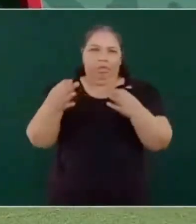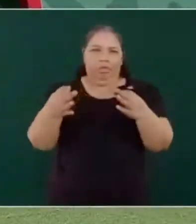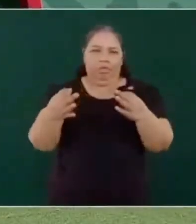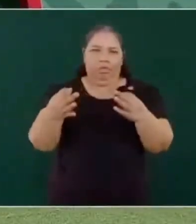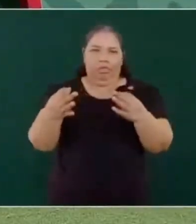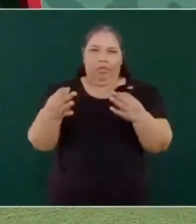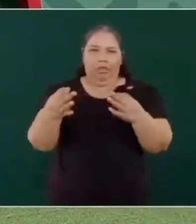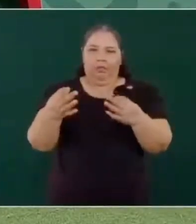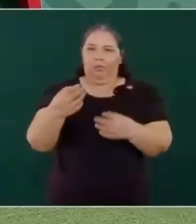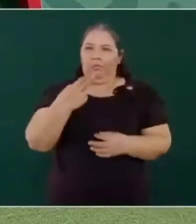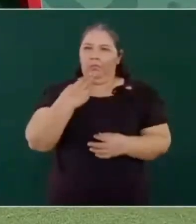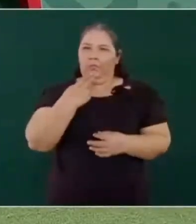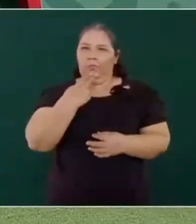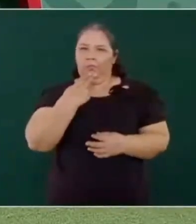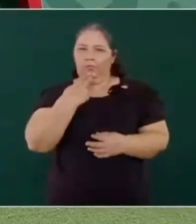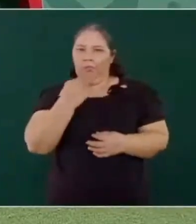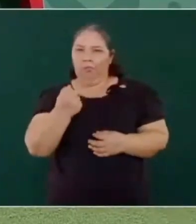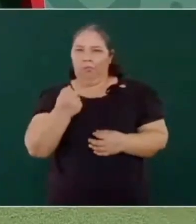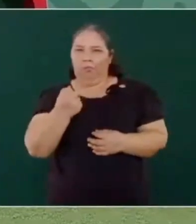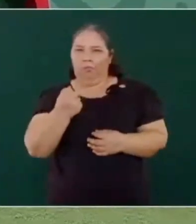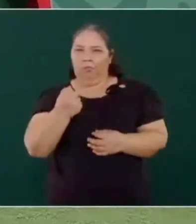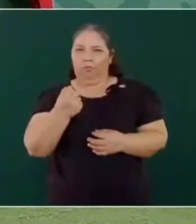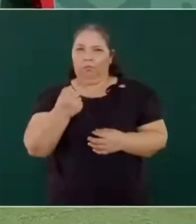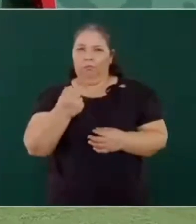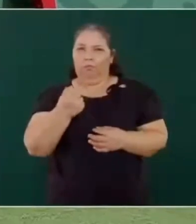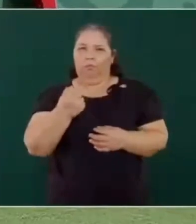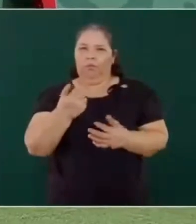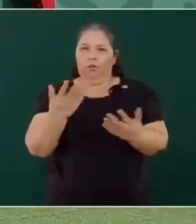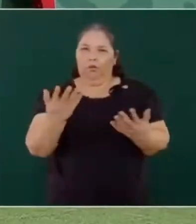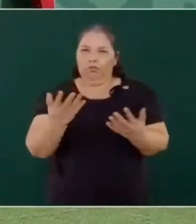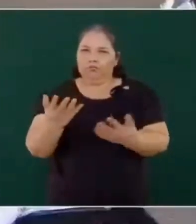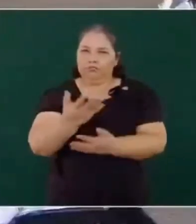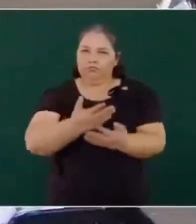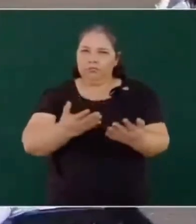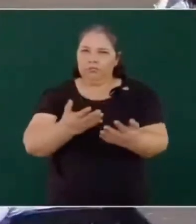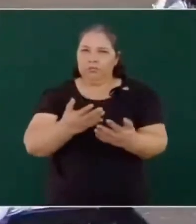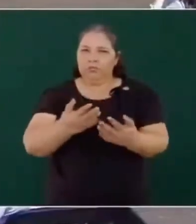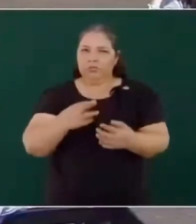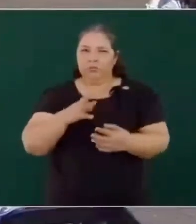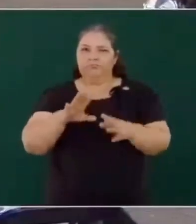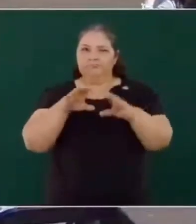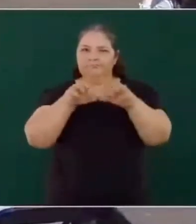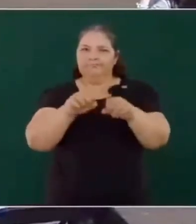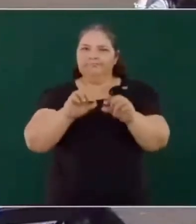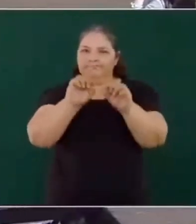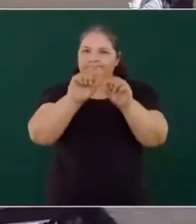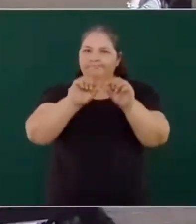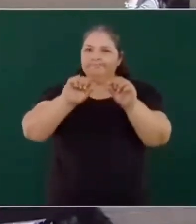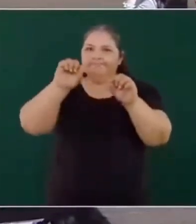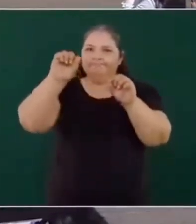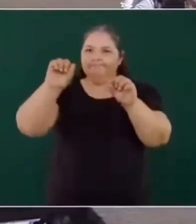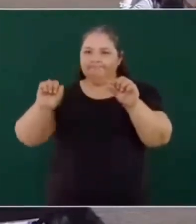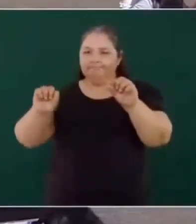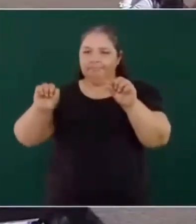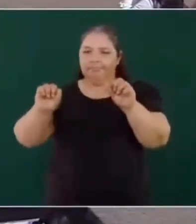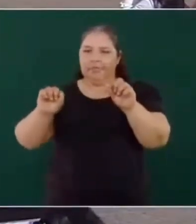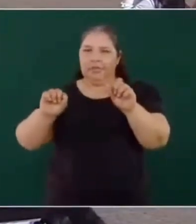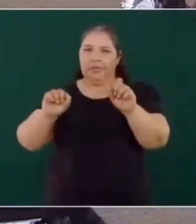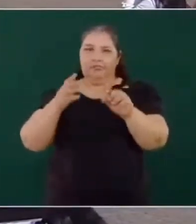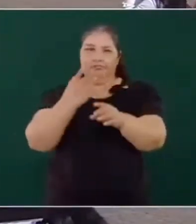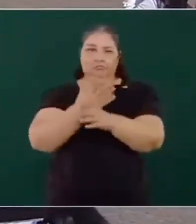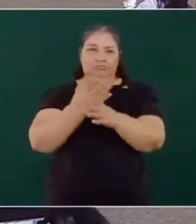que no funciona la estrategia, si hemos logrado esto, en circunstancias muy difíciles,